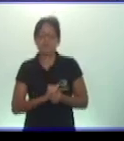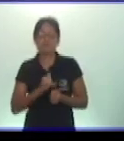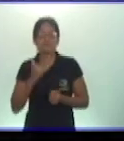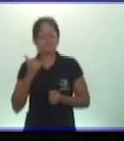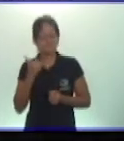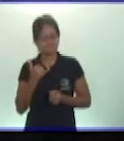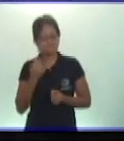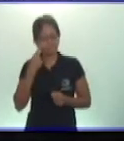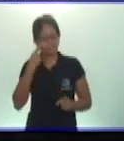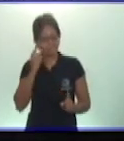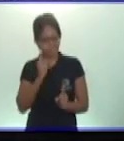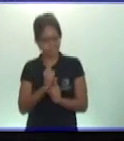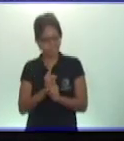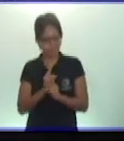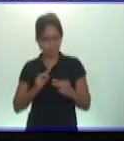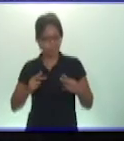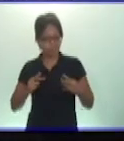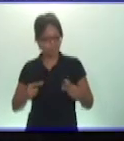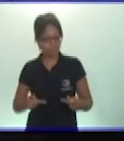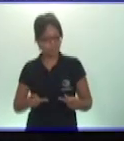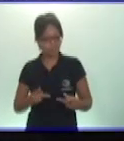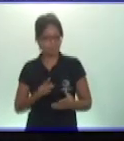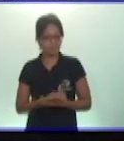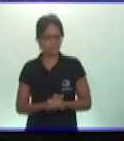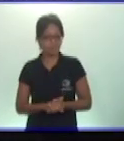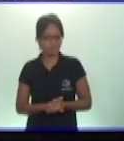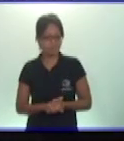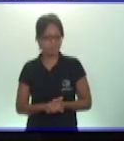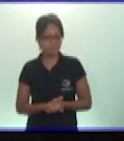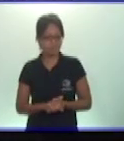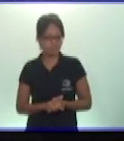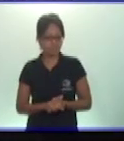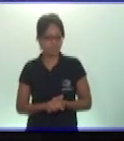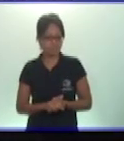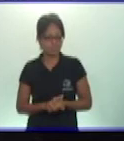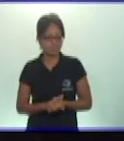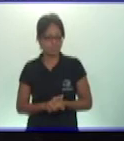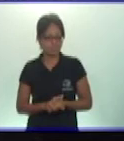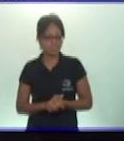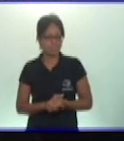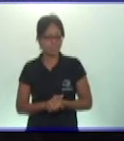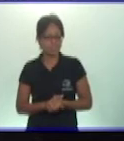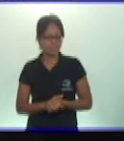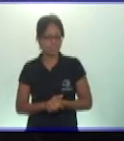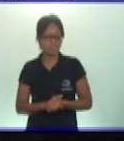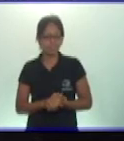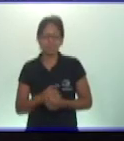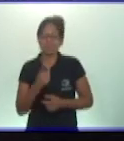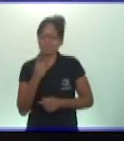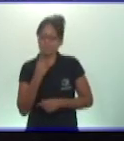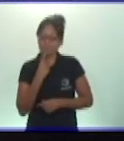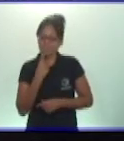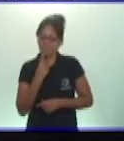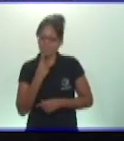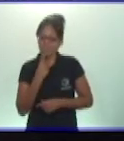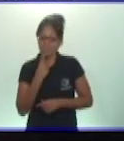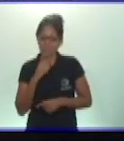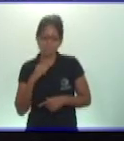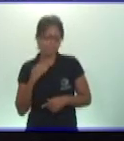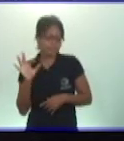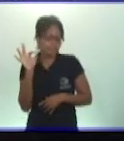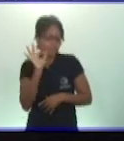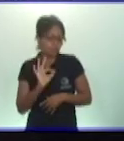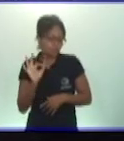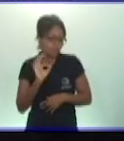a encontrar para vernos y decirles qué vamos a estar realizando durante el mes de octubre y qué va a pasar en el mes